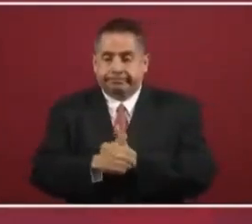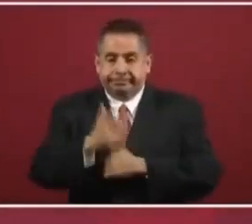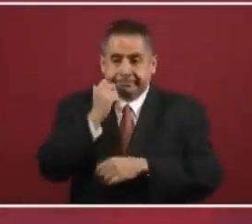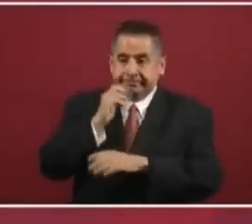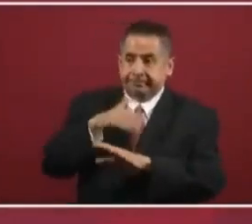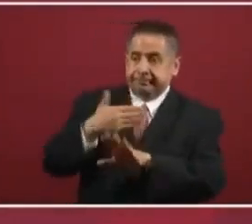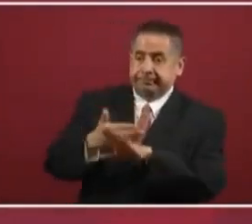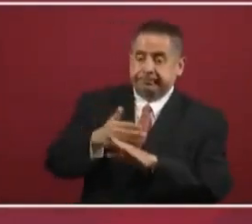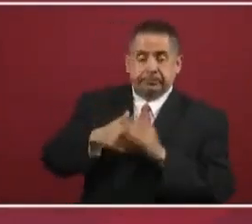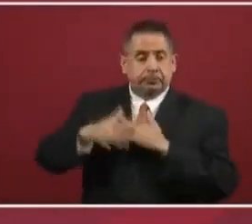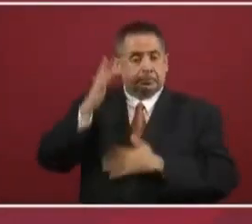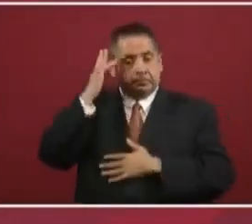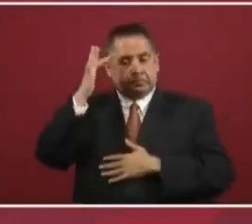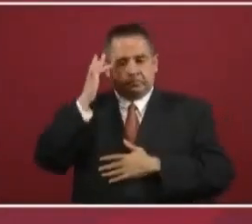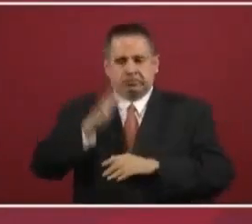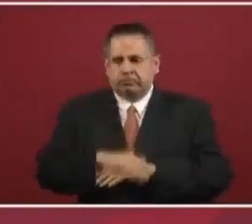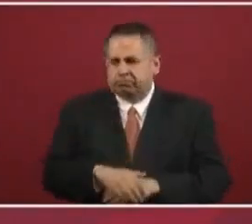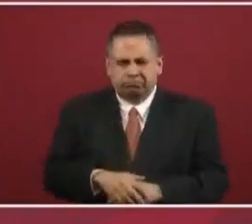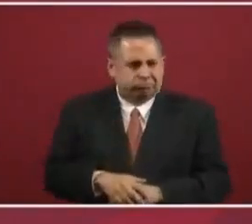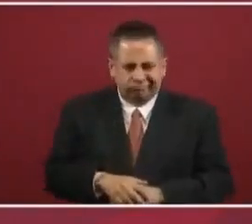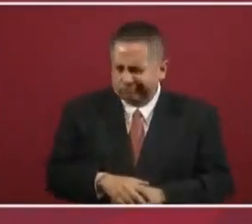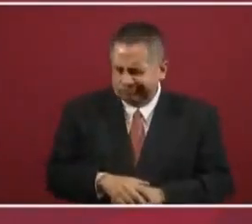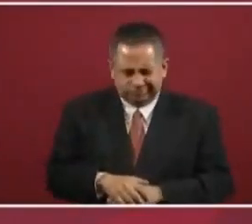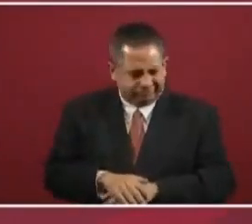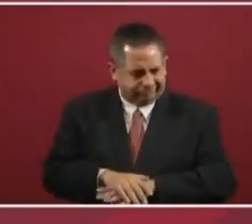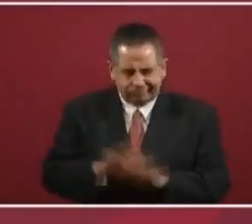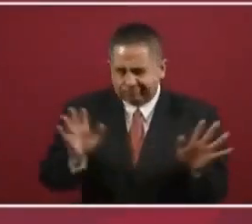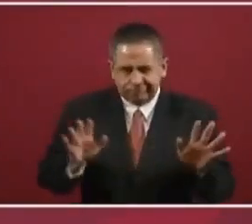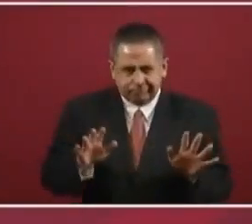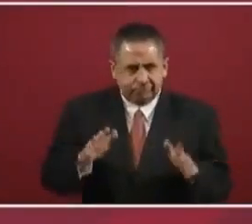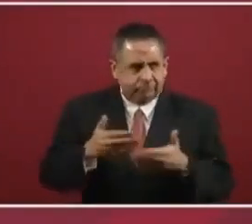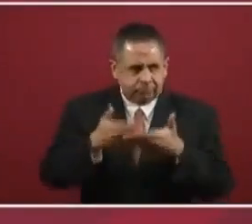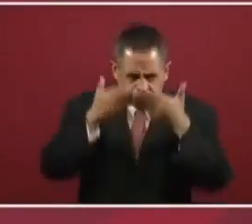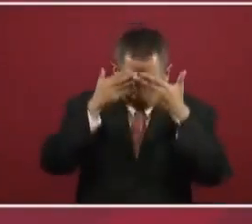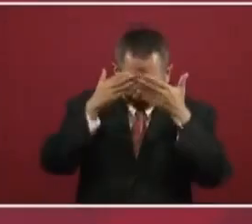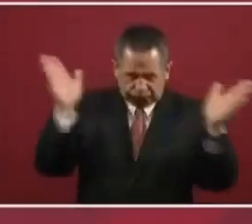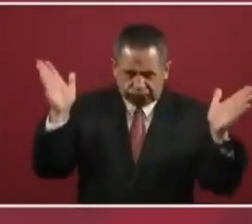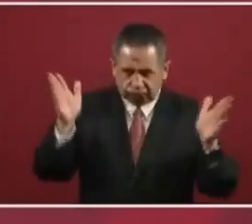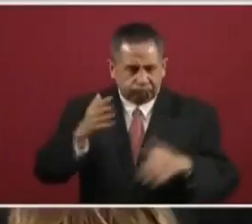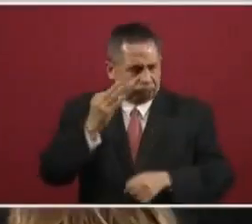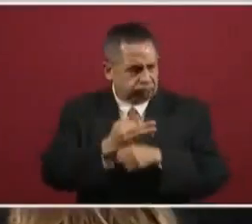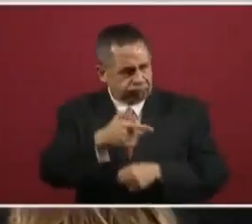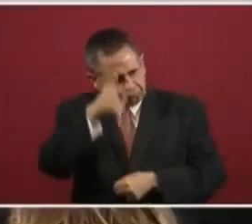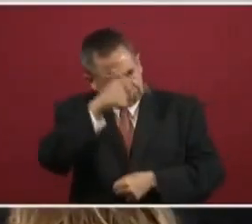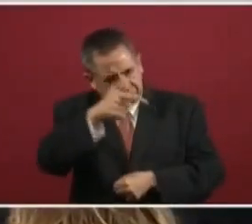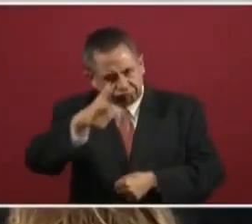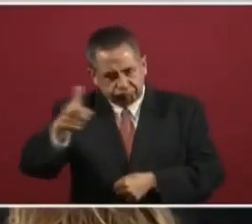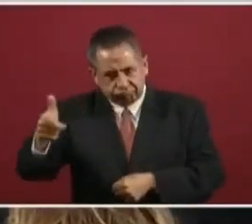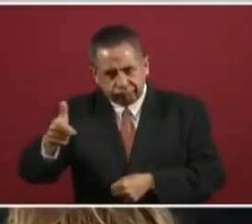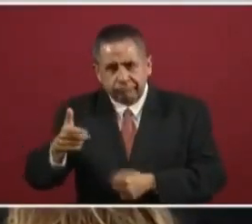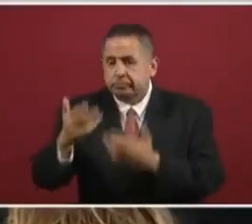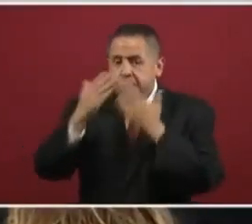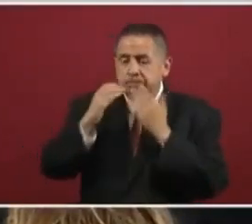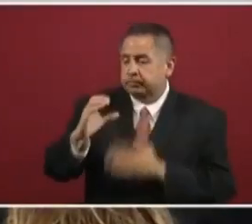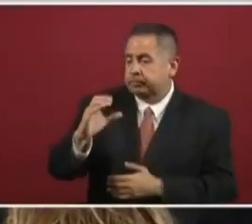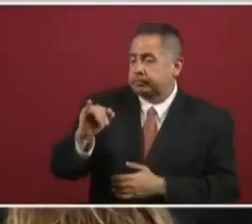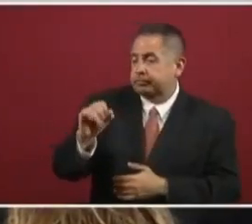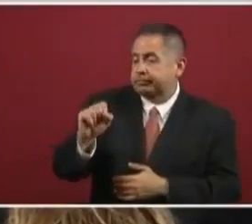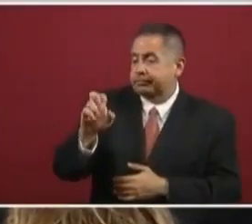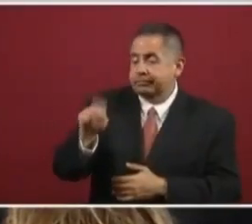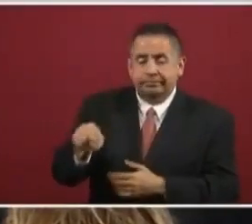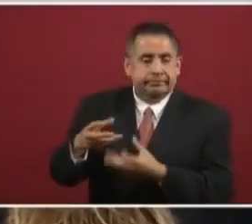la mano ahora todo se sabe como ya no está el